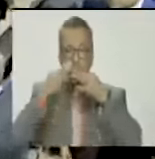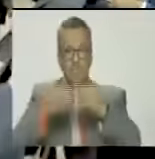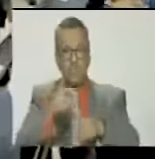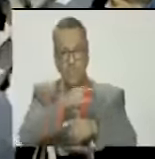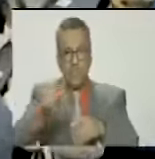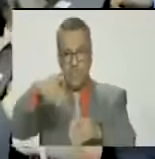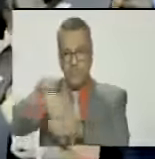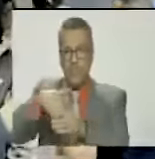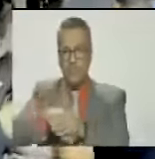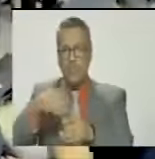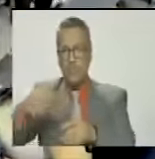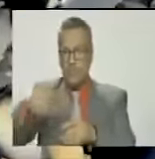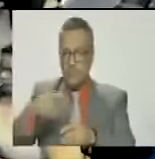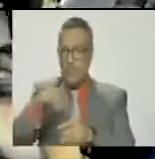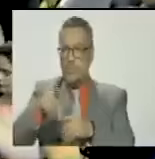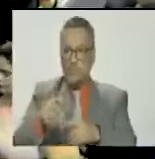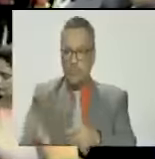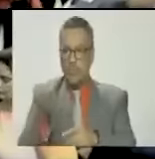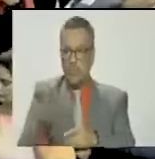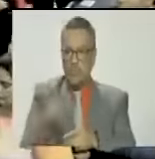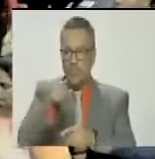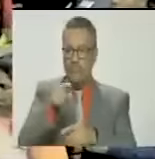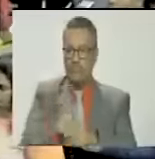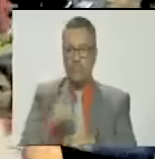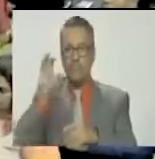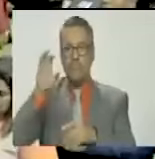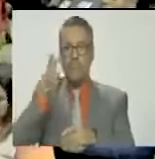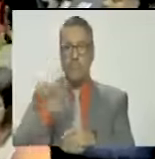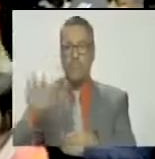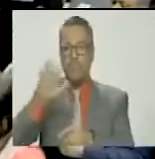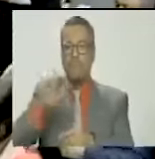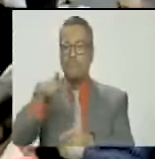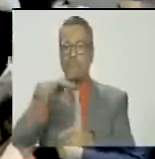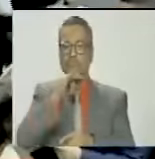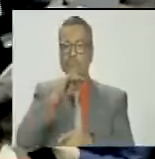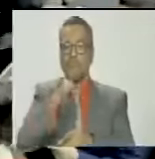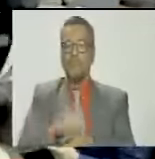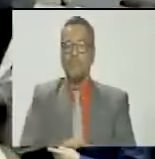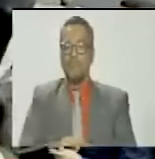garantías electorales y derechos vitales de la nación. Con esta